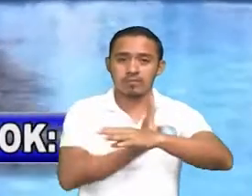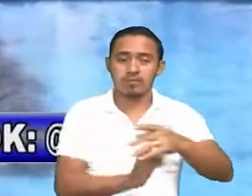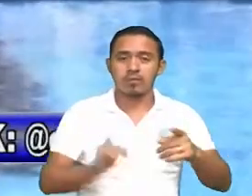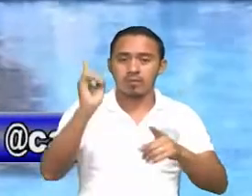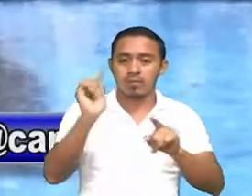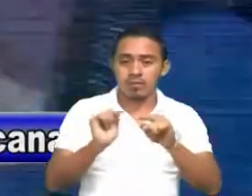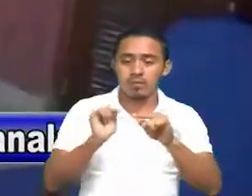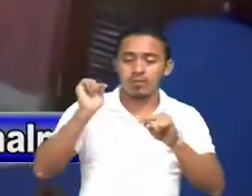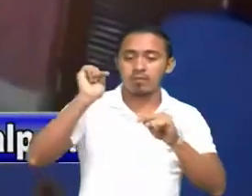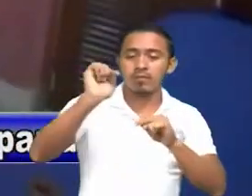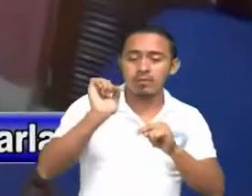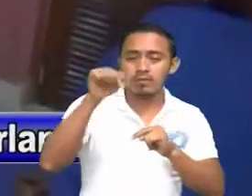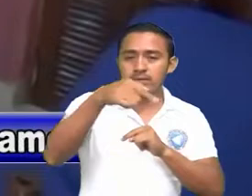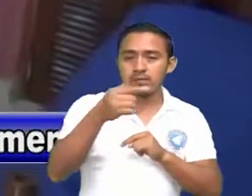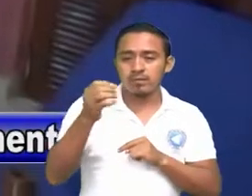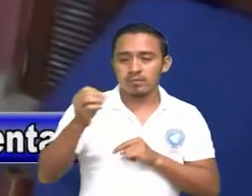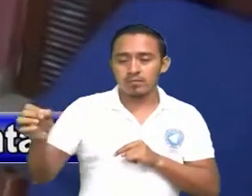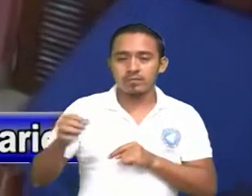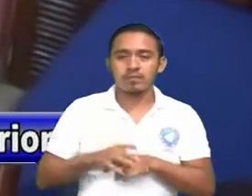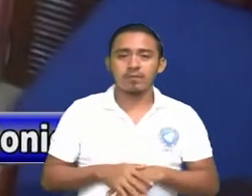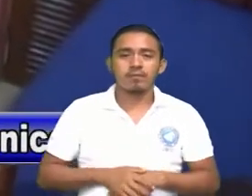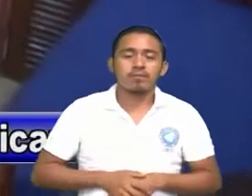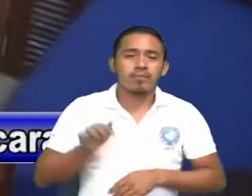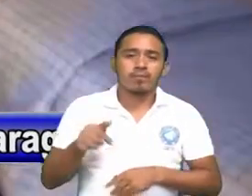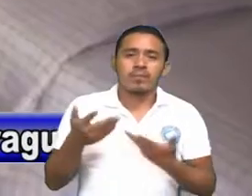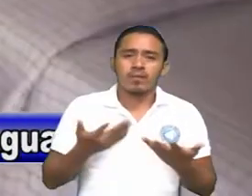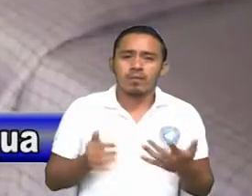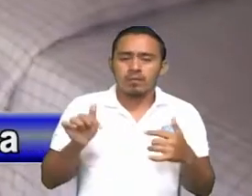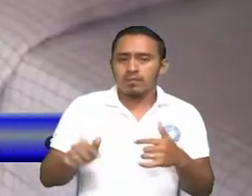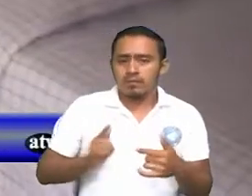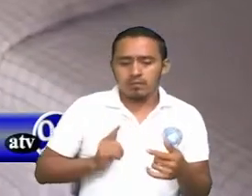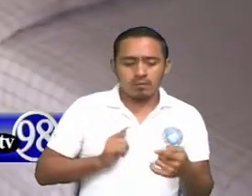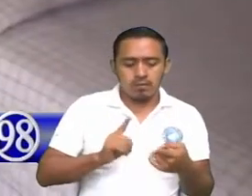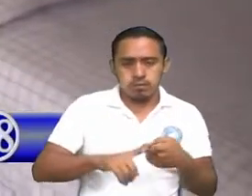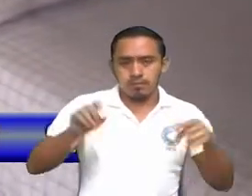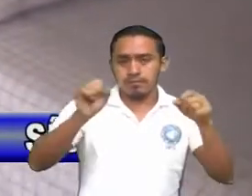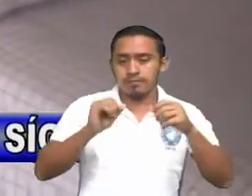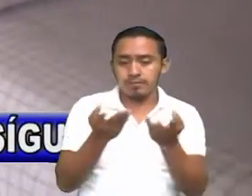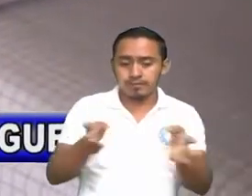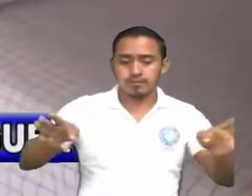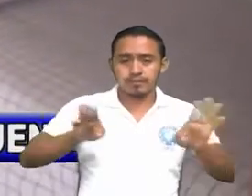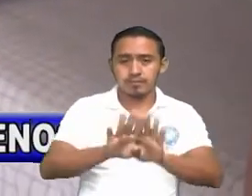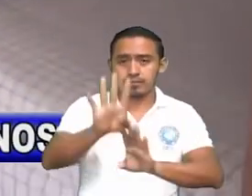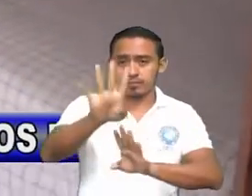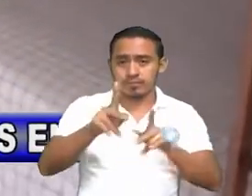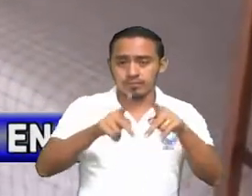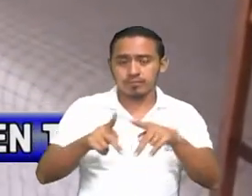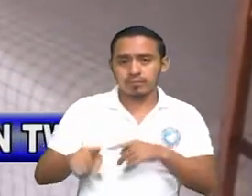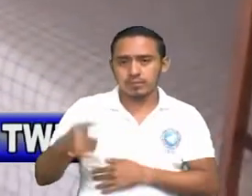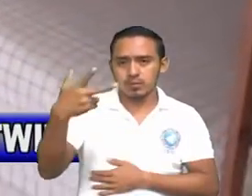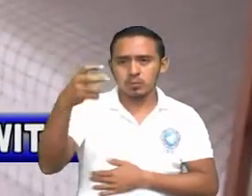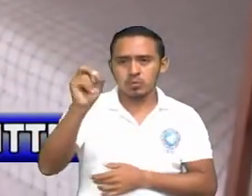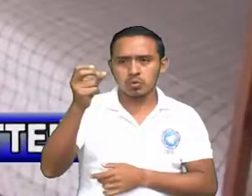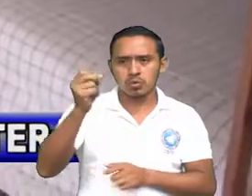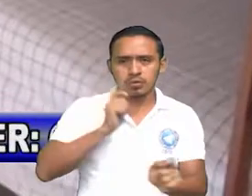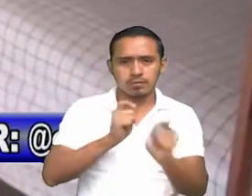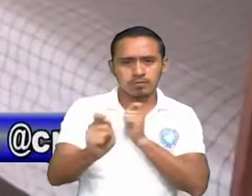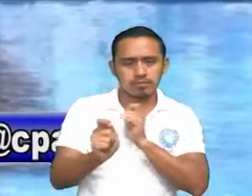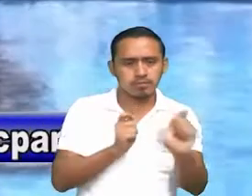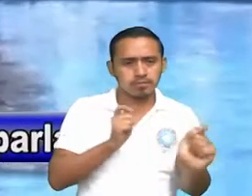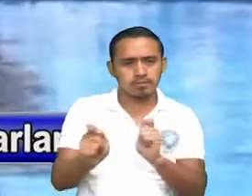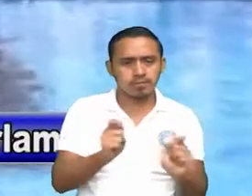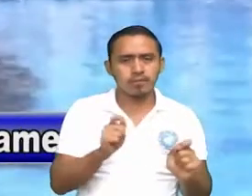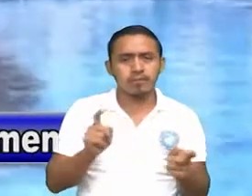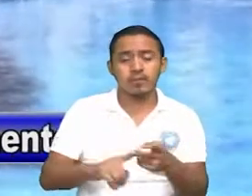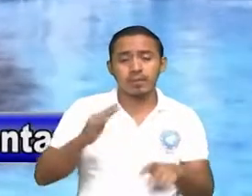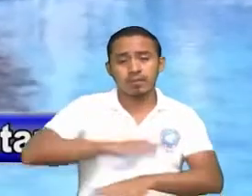sur. Bueno, aquí el Hostal Real les ofrece habitaciones capacitadas para 4 personas en $80 y para